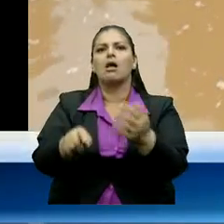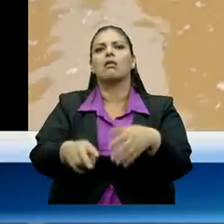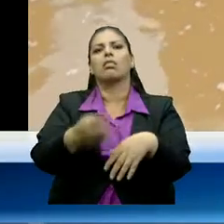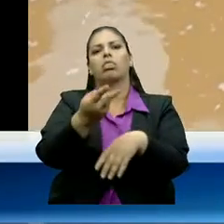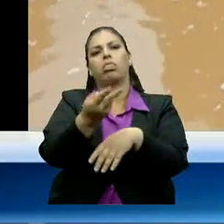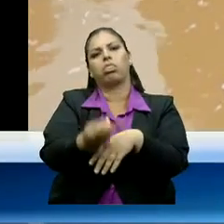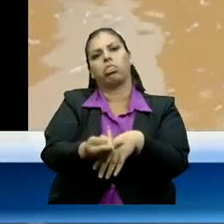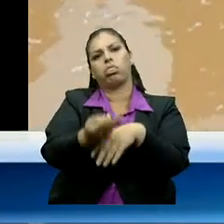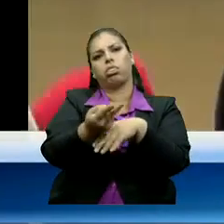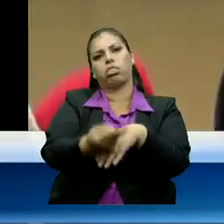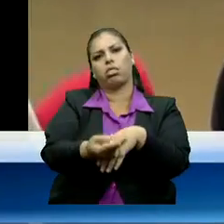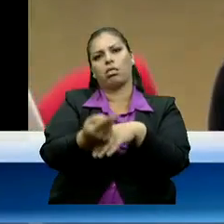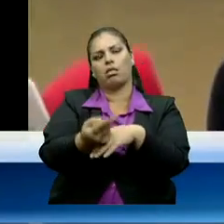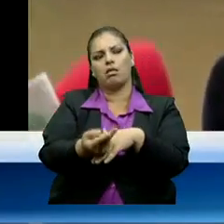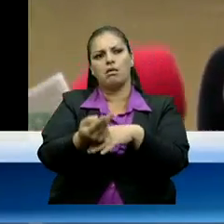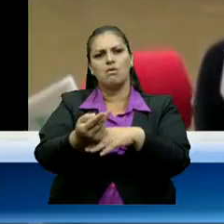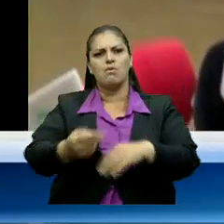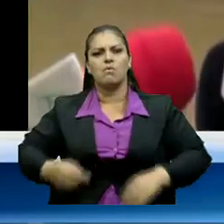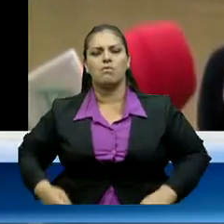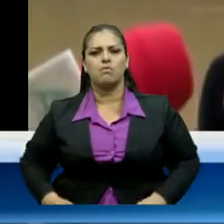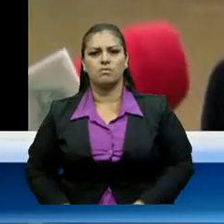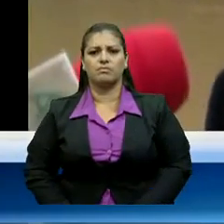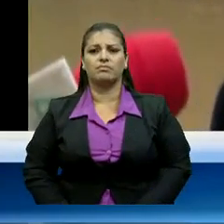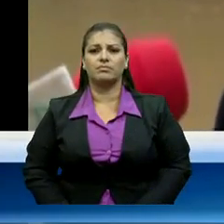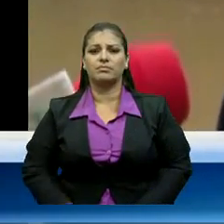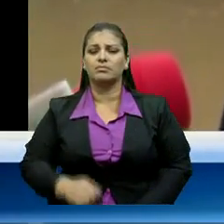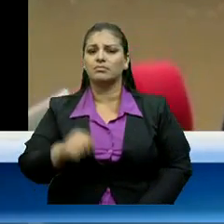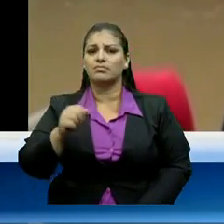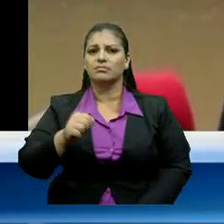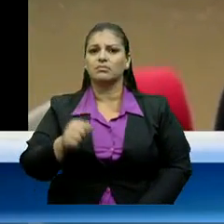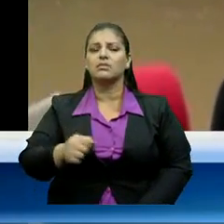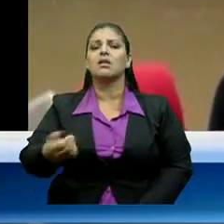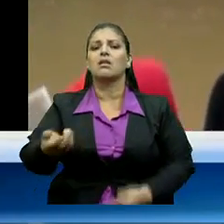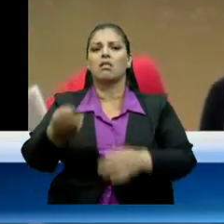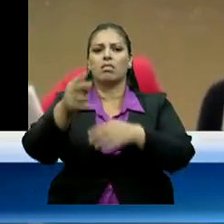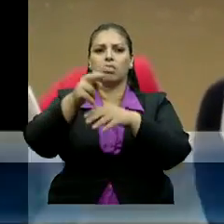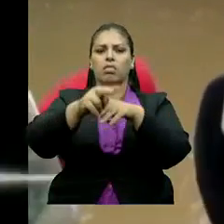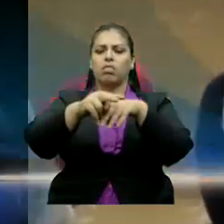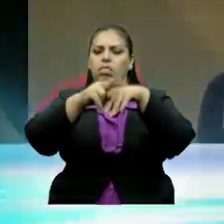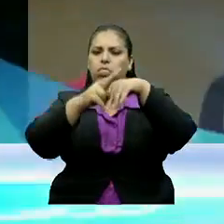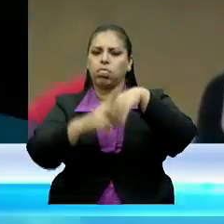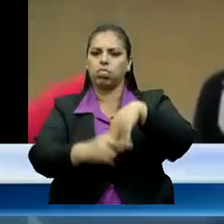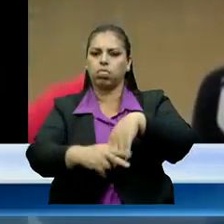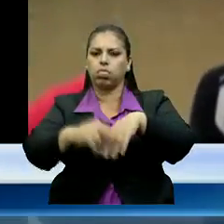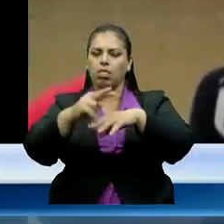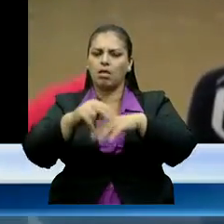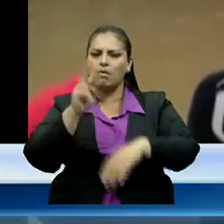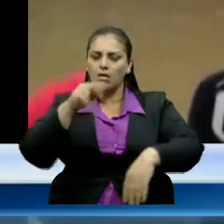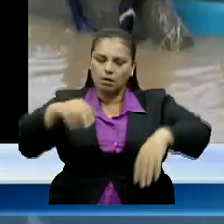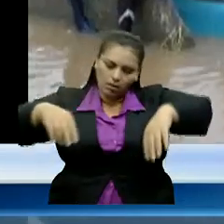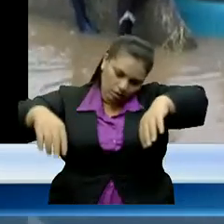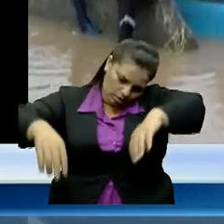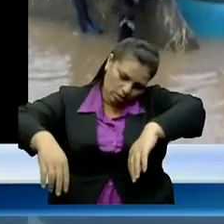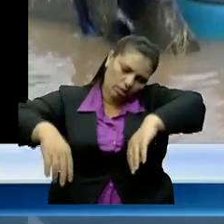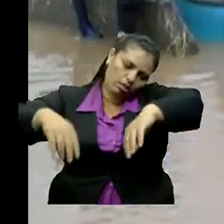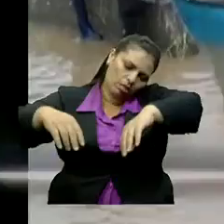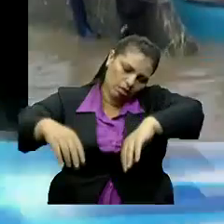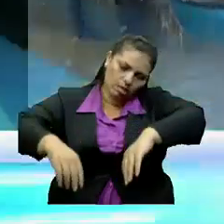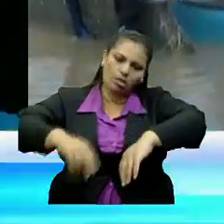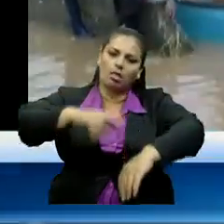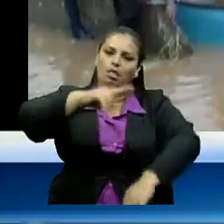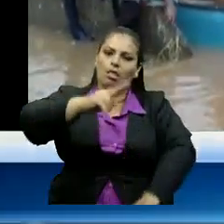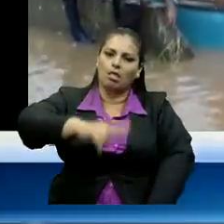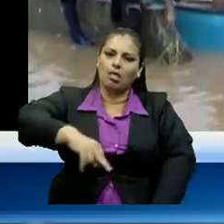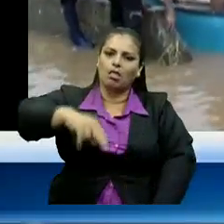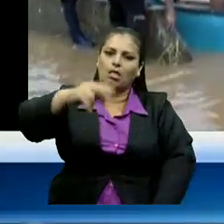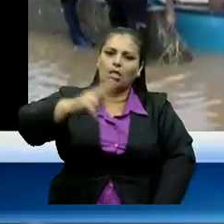en medio de la represa. Estaba flotando ya, justamente boca abajo, la espalda se le notaba así, y estaba bien golpeado. Así. El cadáver fue trasladado hasta el Centro